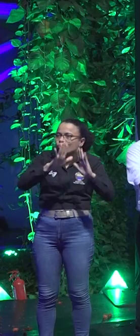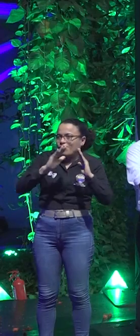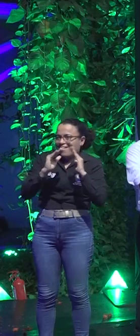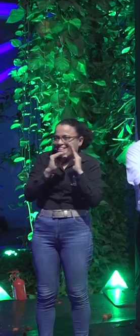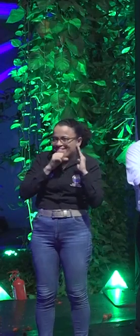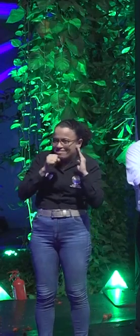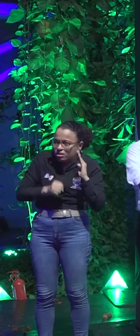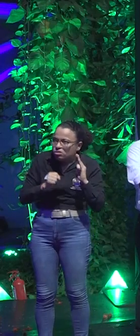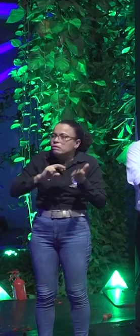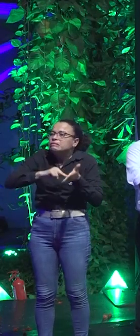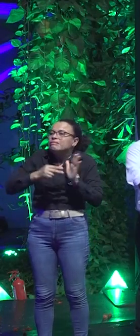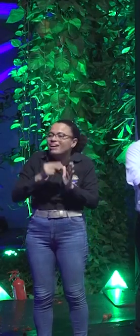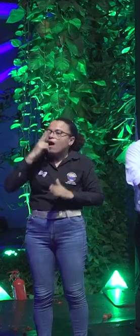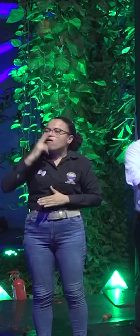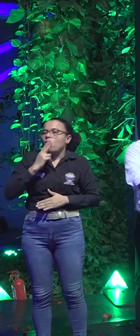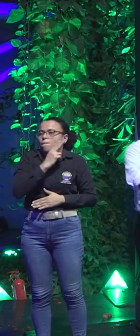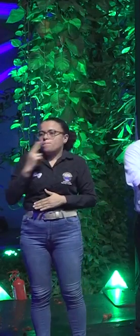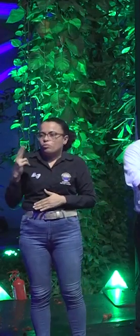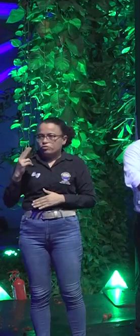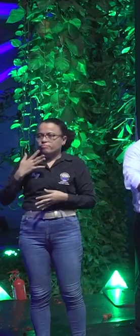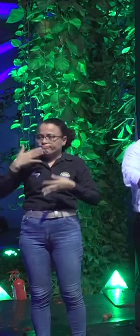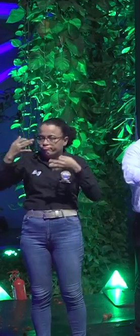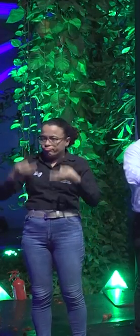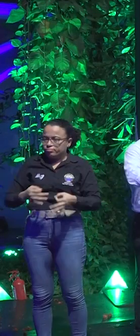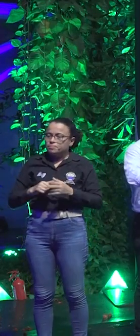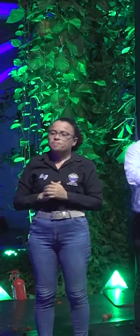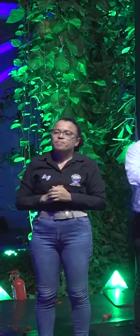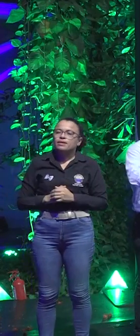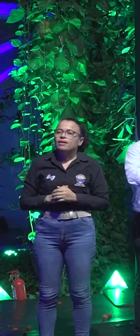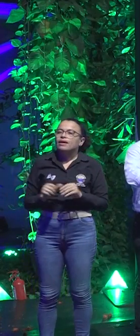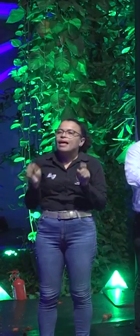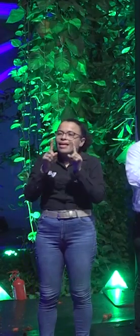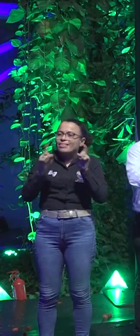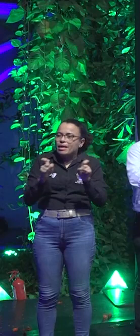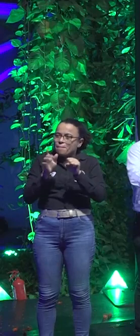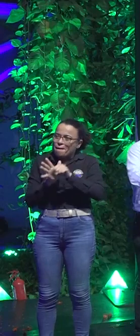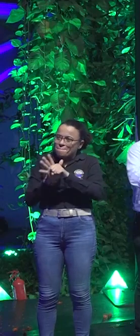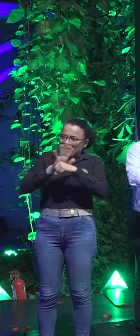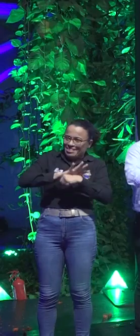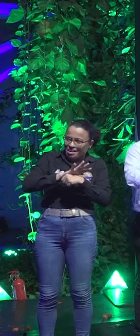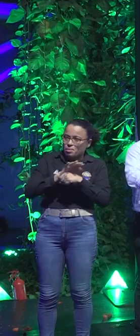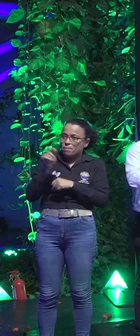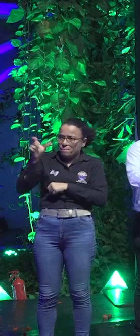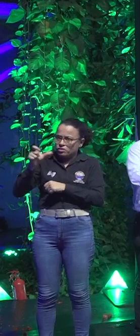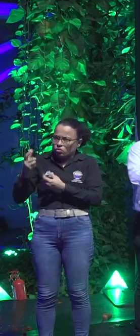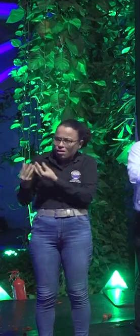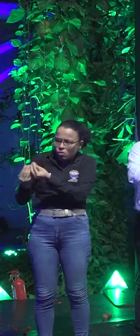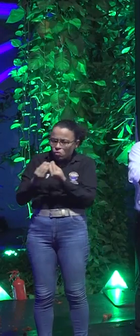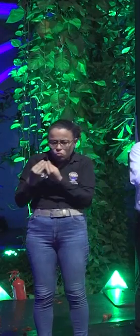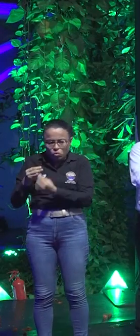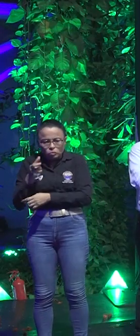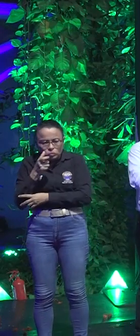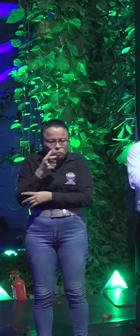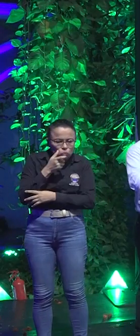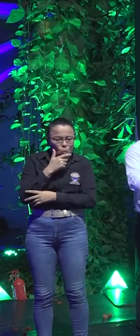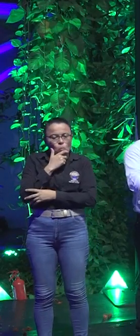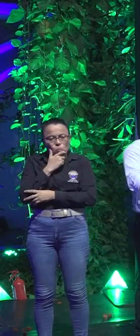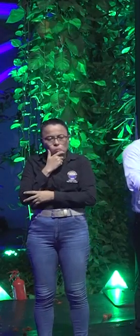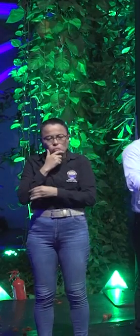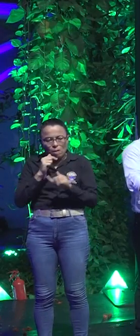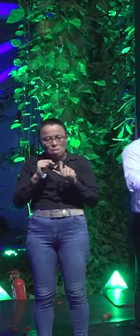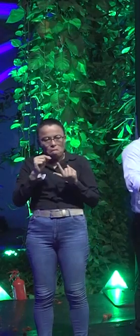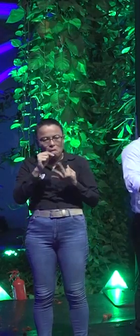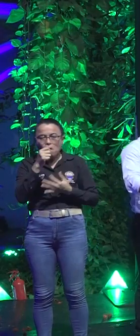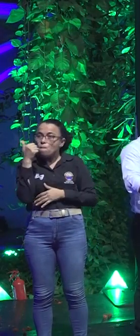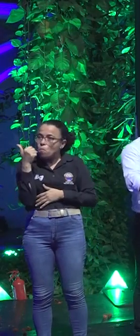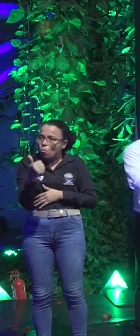compromiso. Y en pandemia, que fue de las cosas que más resaltaron los pares, recogimos 350 millones de